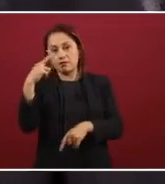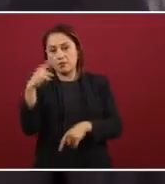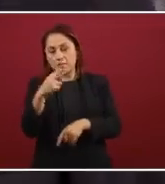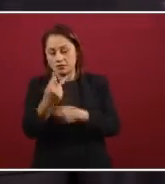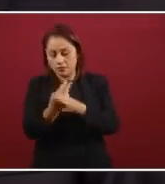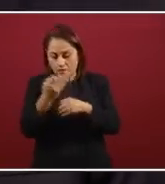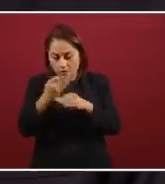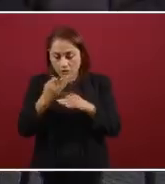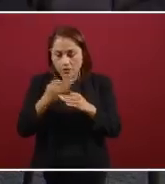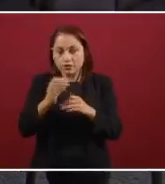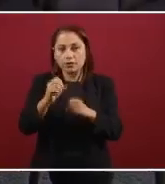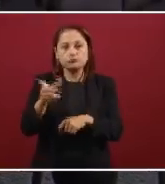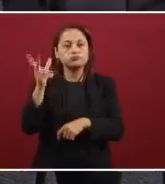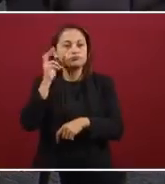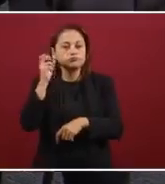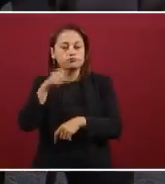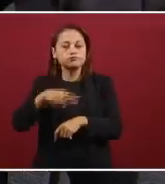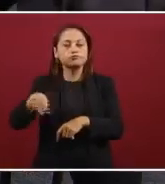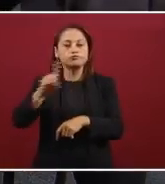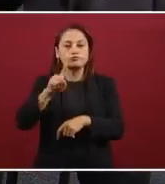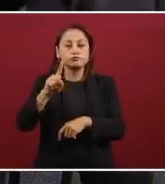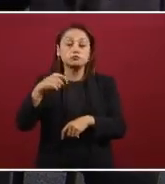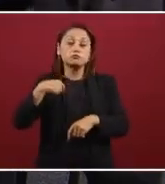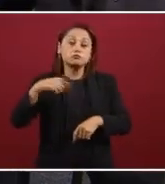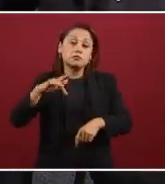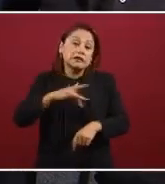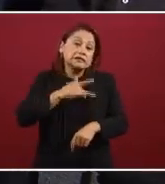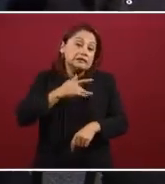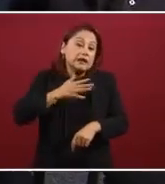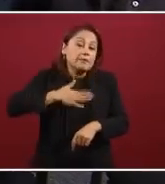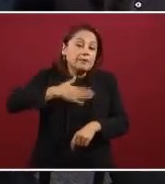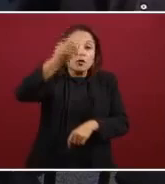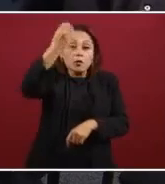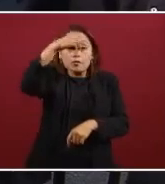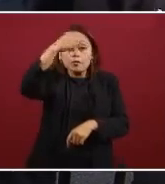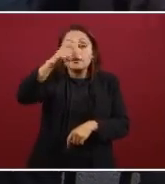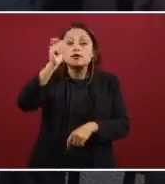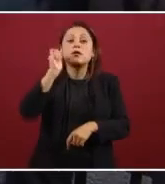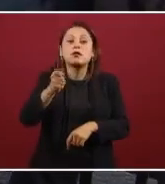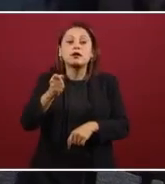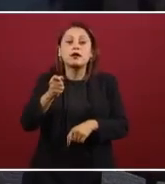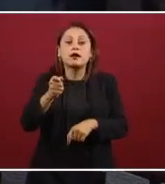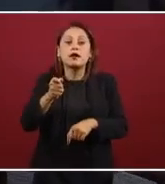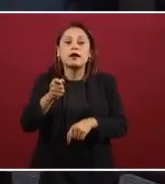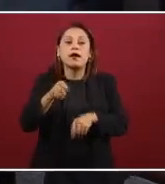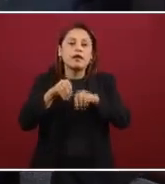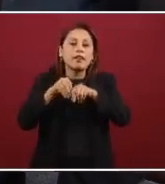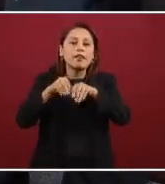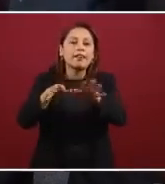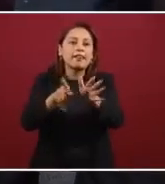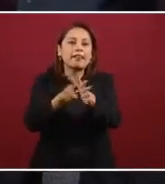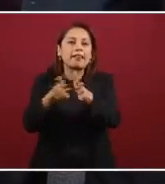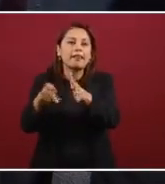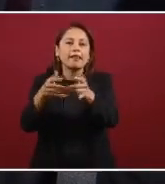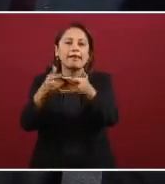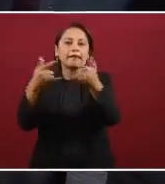que no se debe actuar de esa forma,